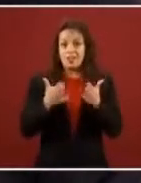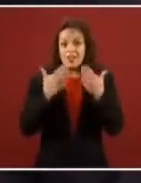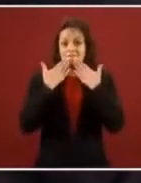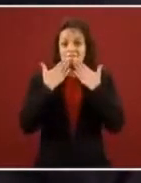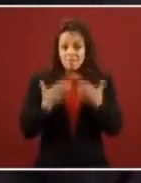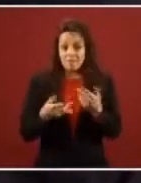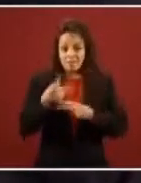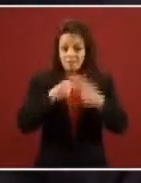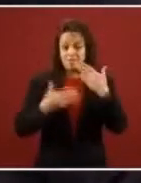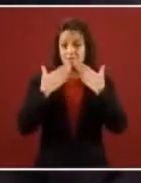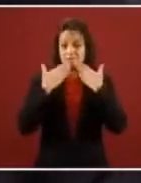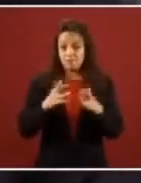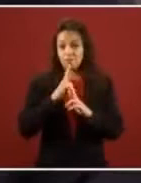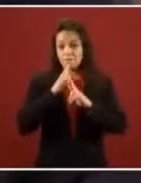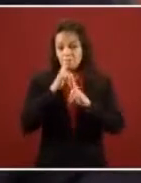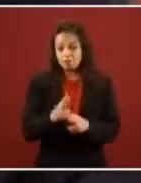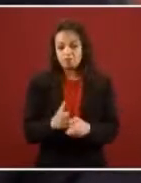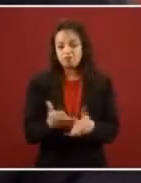una justificación.